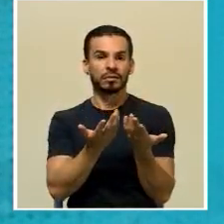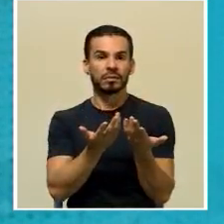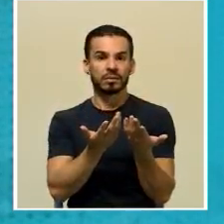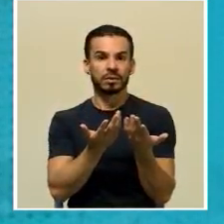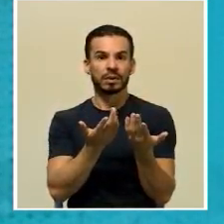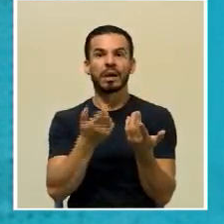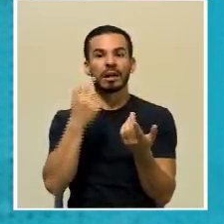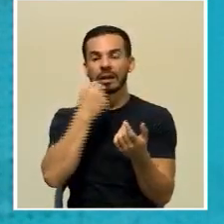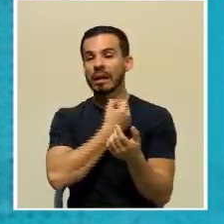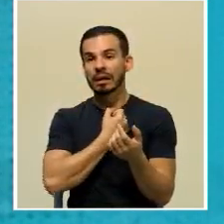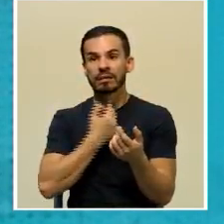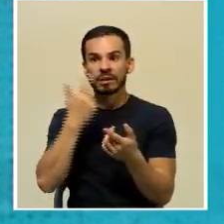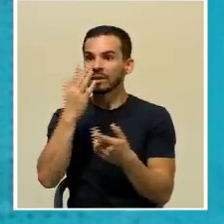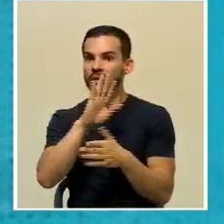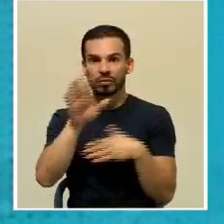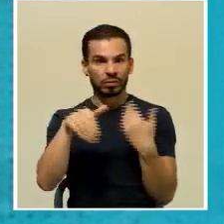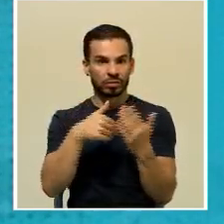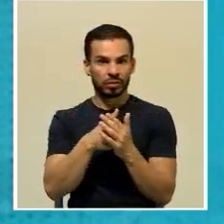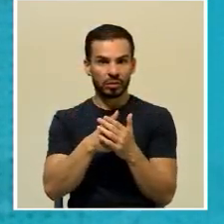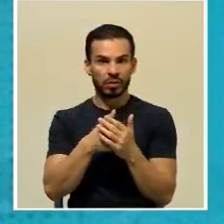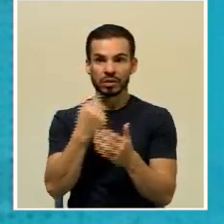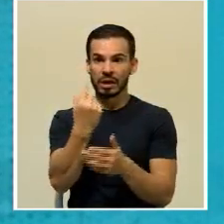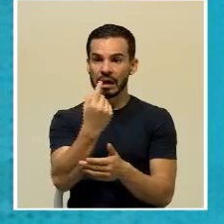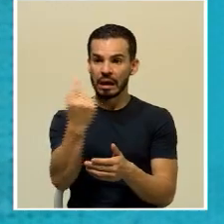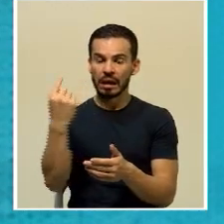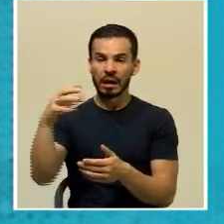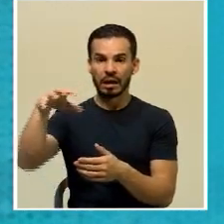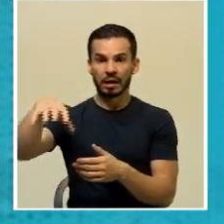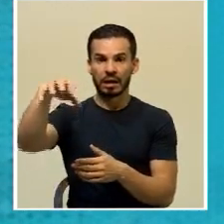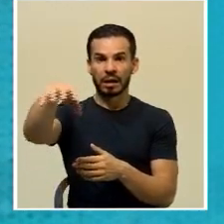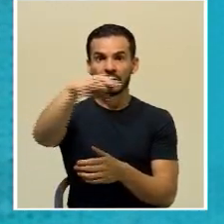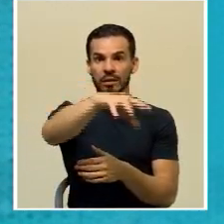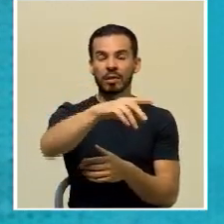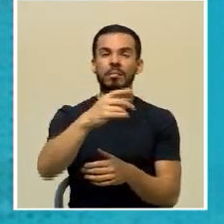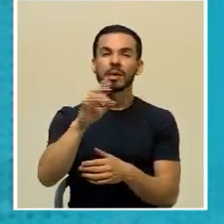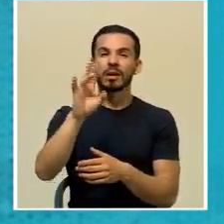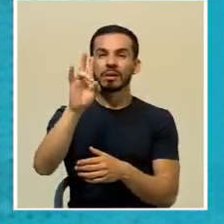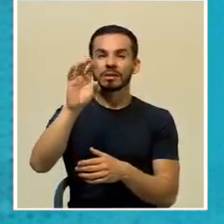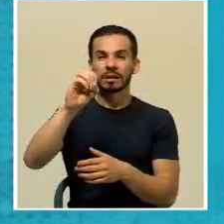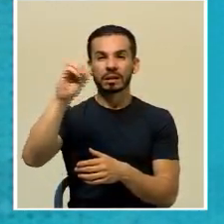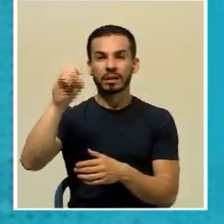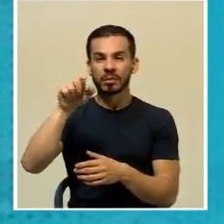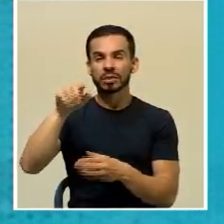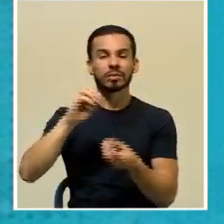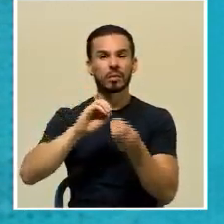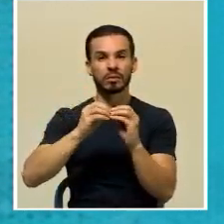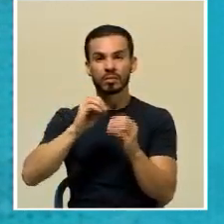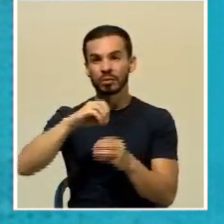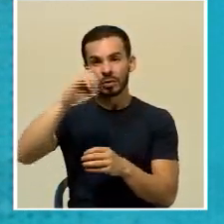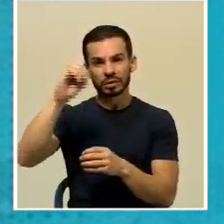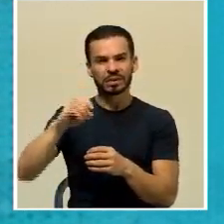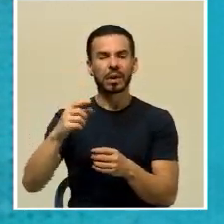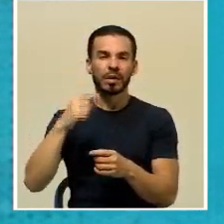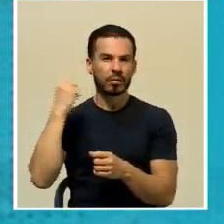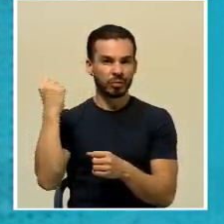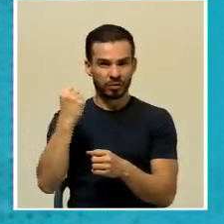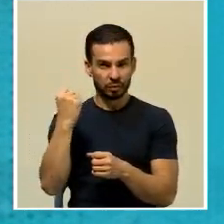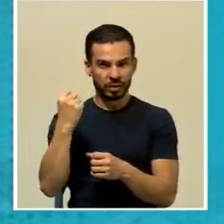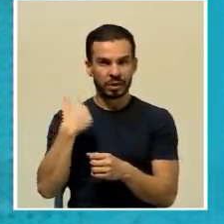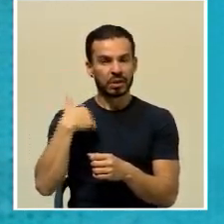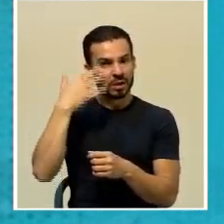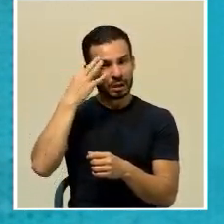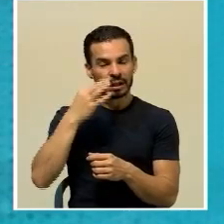de sacrificios, estoy hablando en términos de cada cantón, pero que un 70% sí es un porcentaje muy grosero. Creo